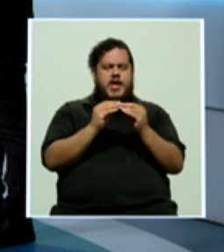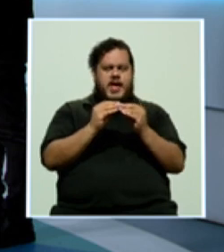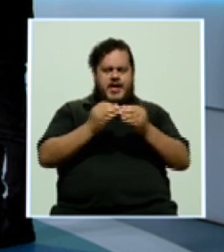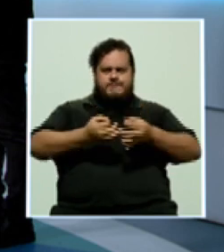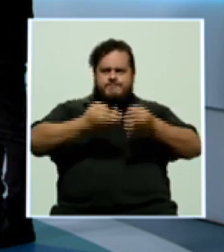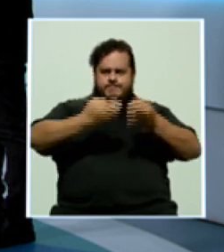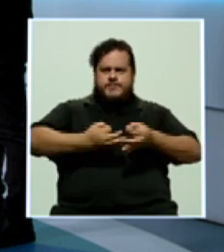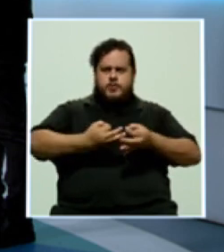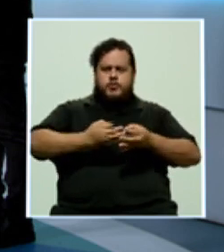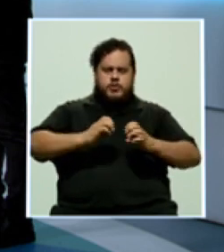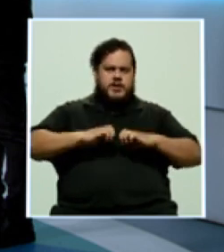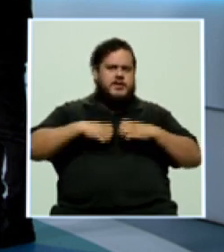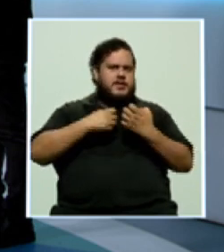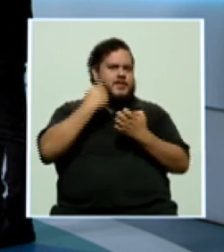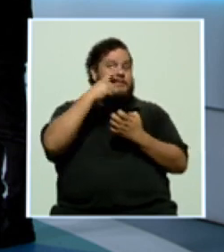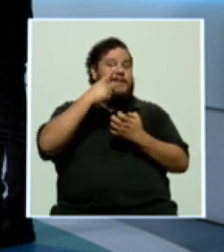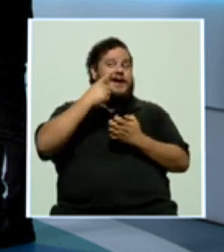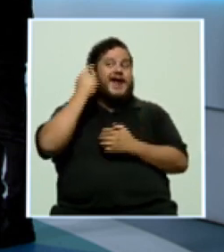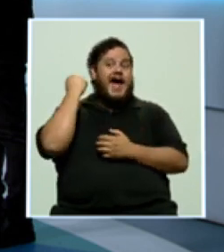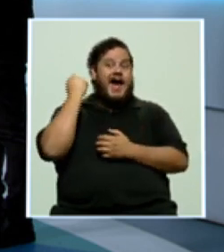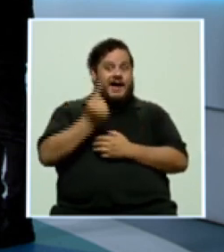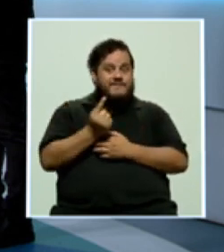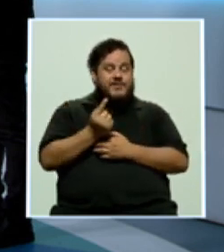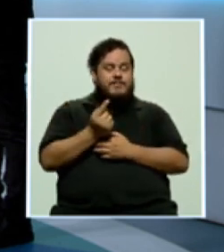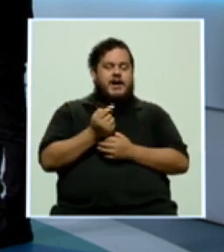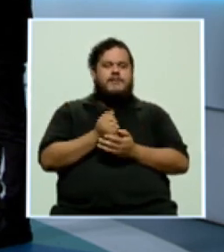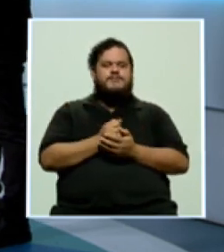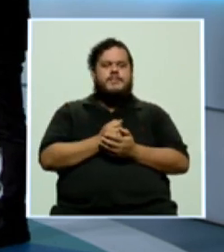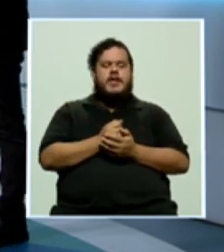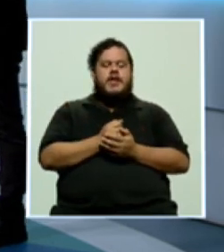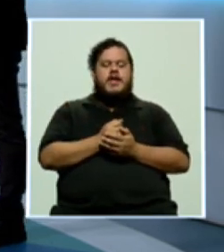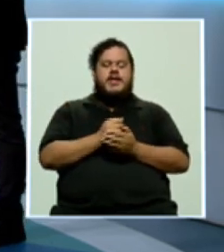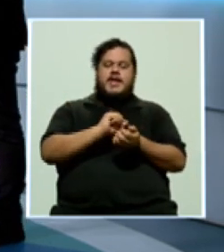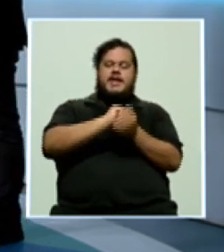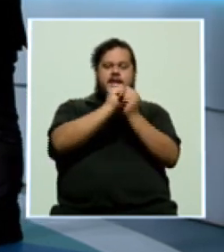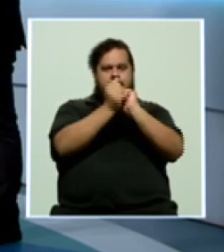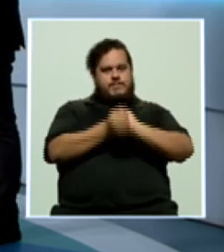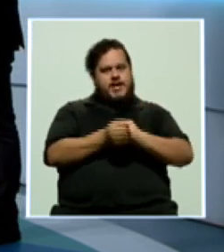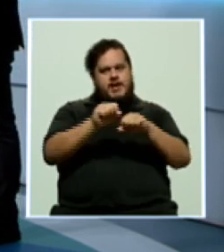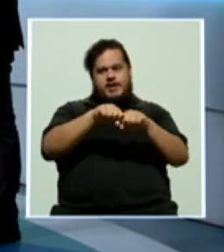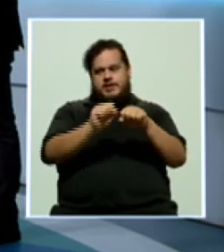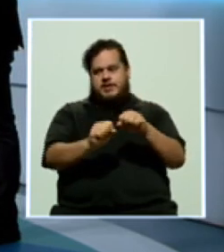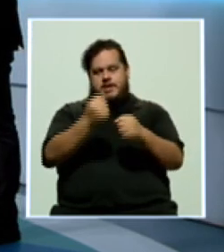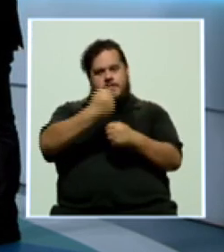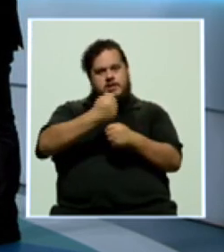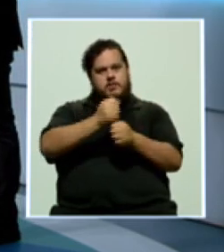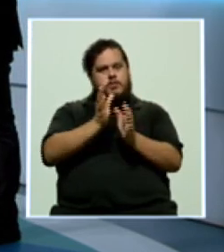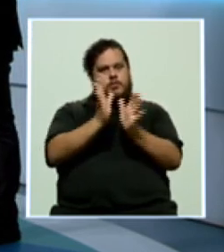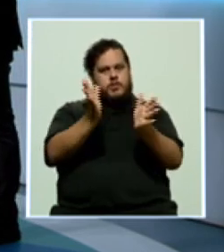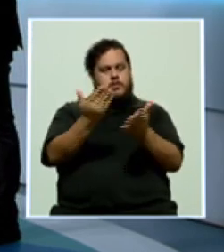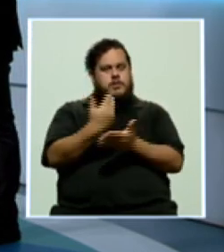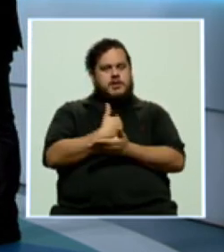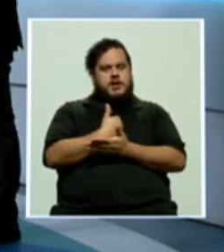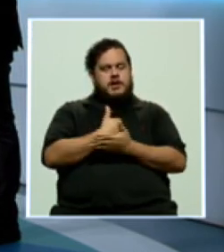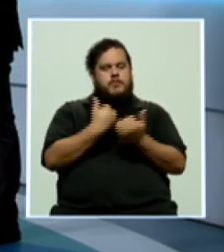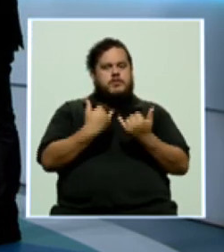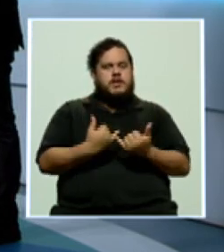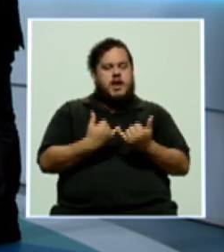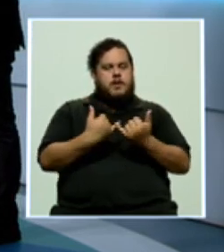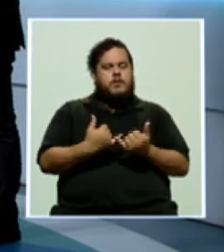concretos existen para afirmar que cambiar el sistema de empleo público que tenemos